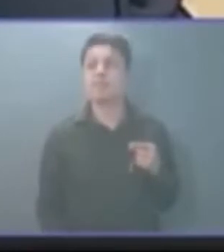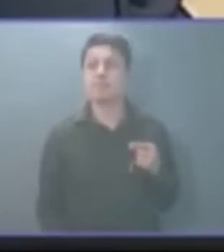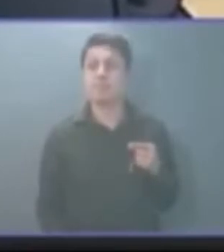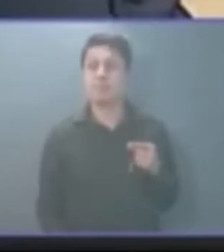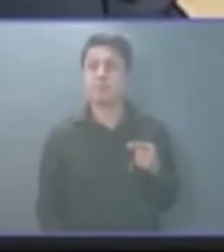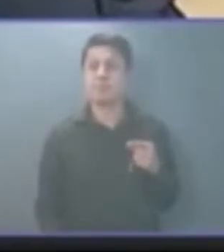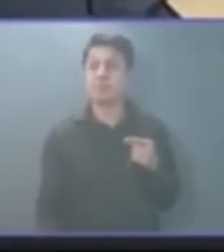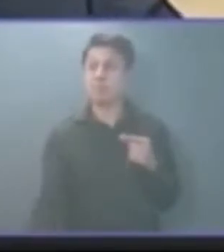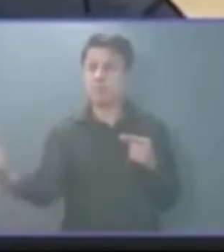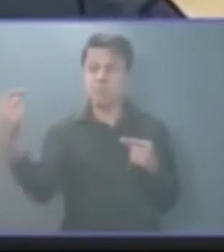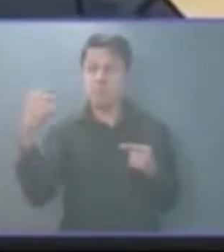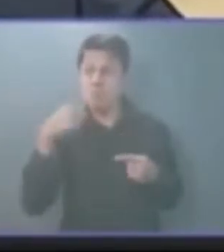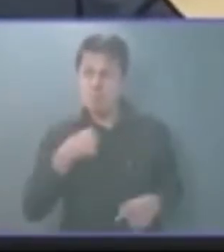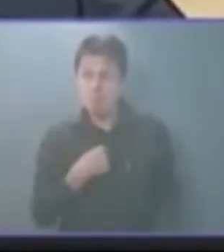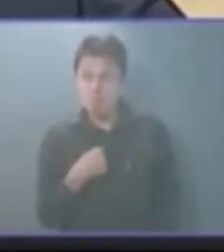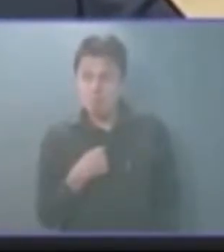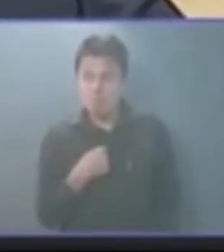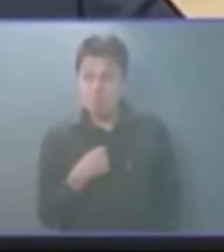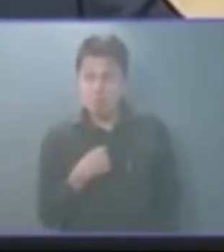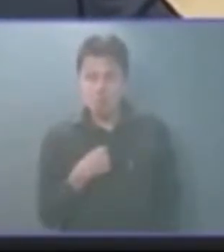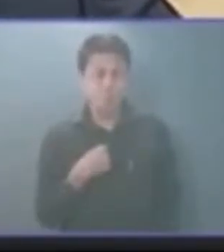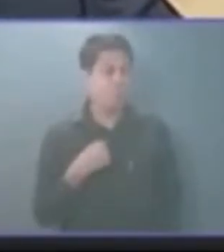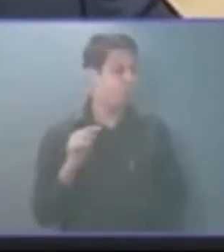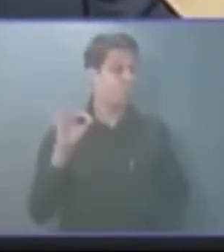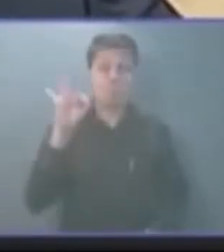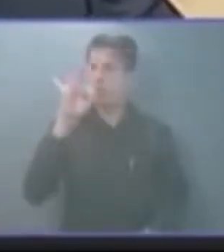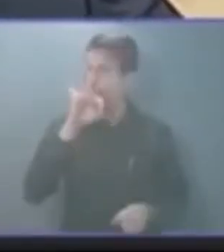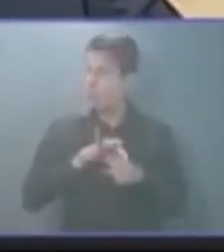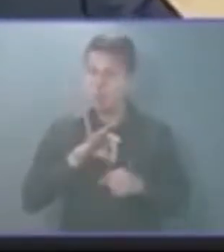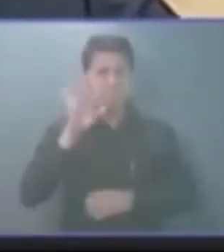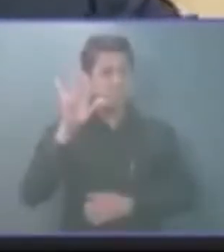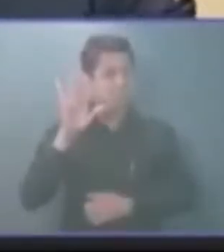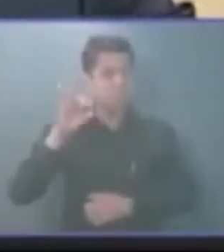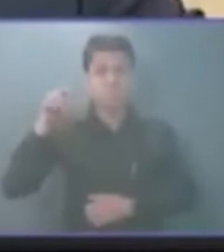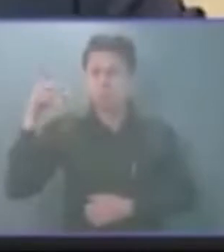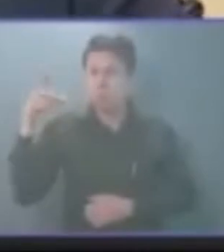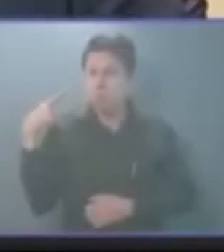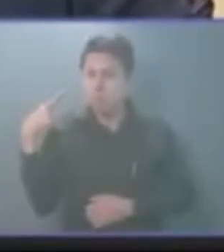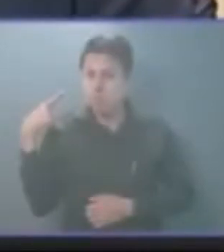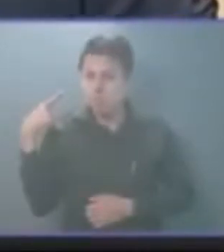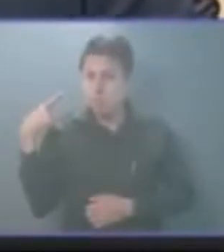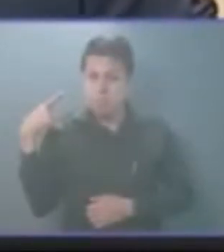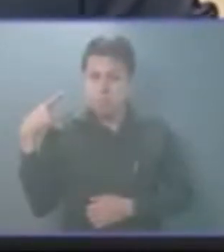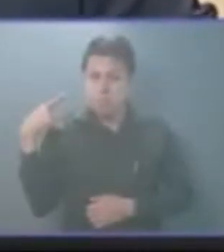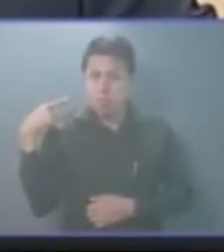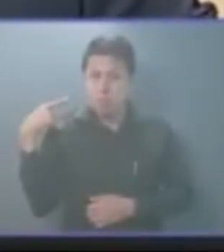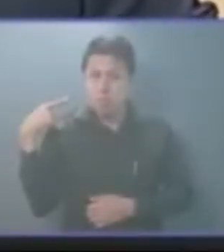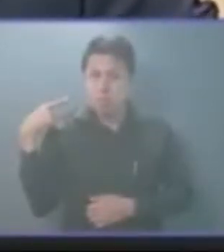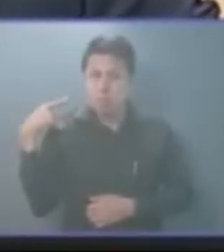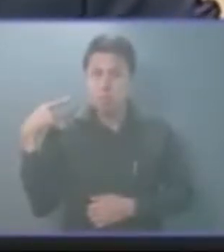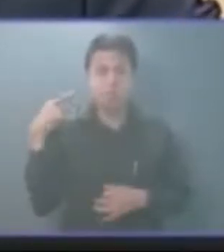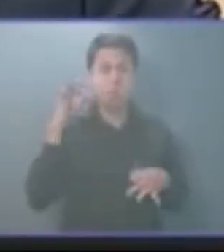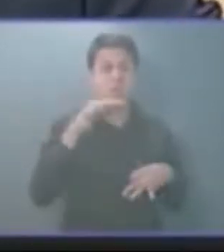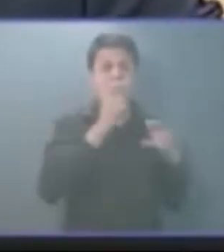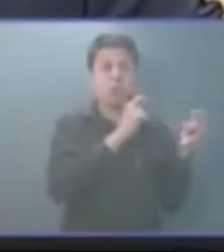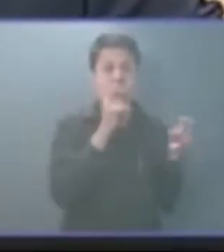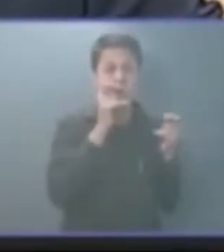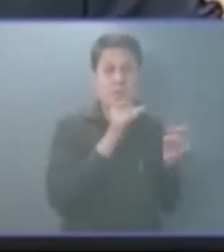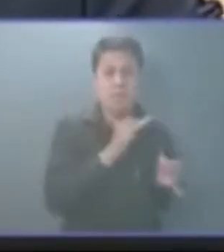que su servidor no votó en junta directiva para que se